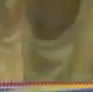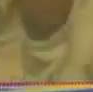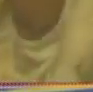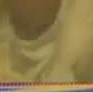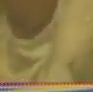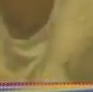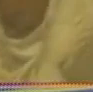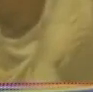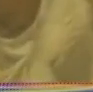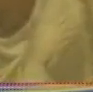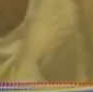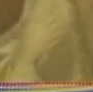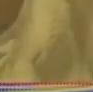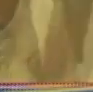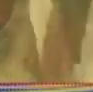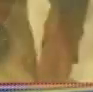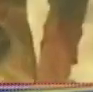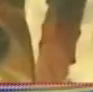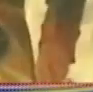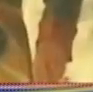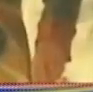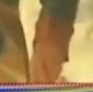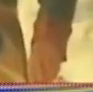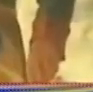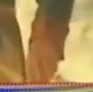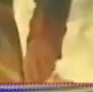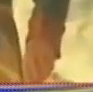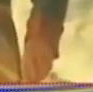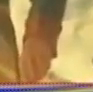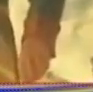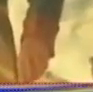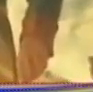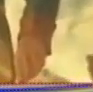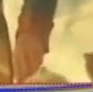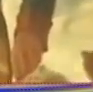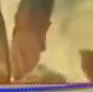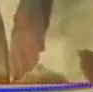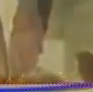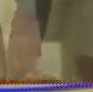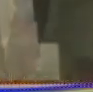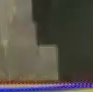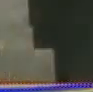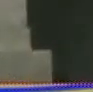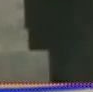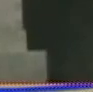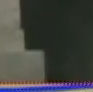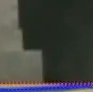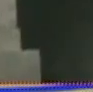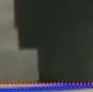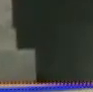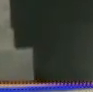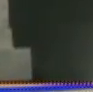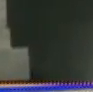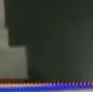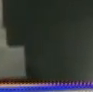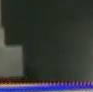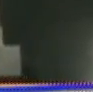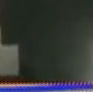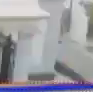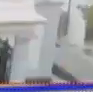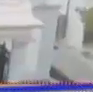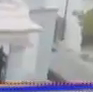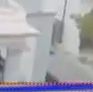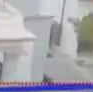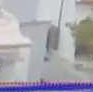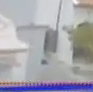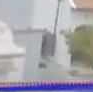el desplazamiento del jefe de Estado y también de quienes le acompañan por la nave central del complejo